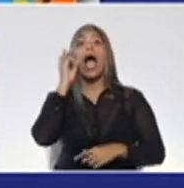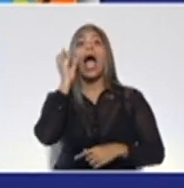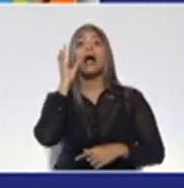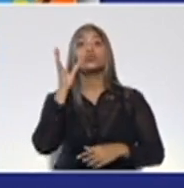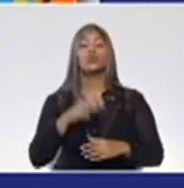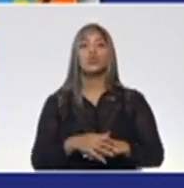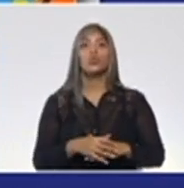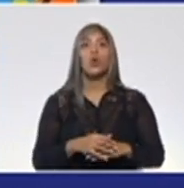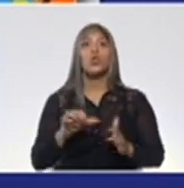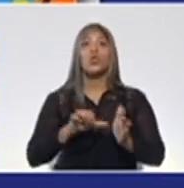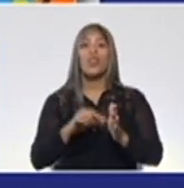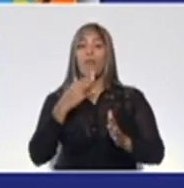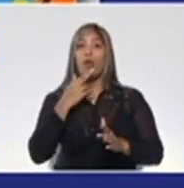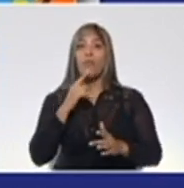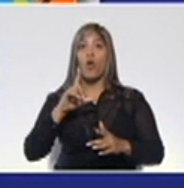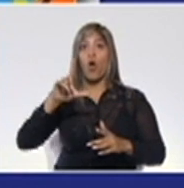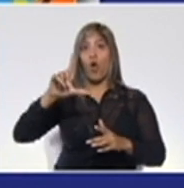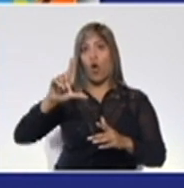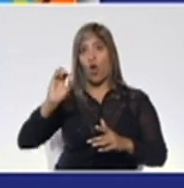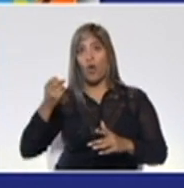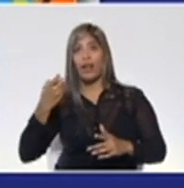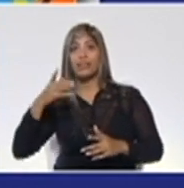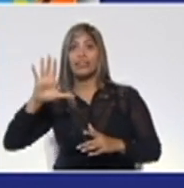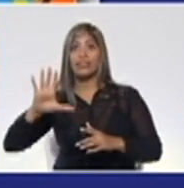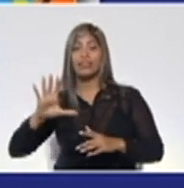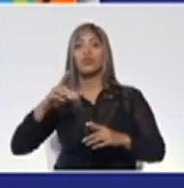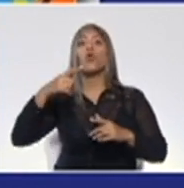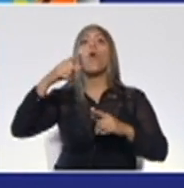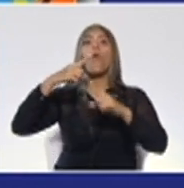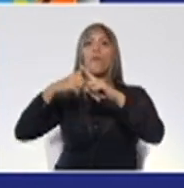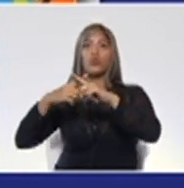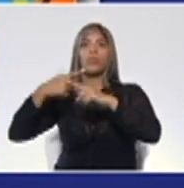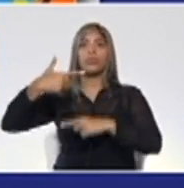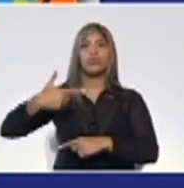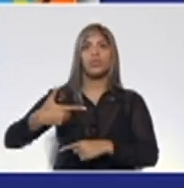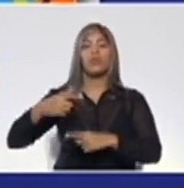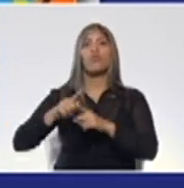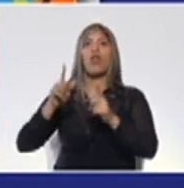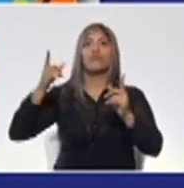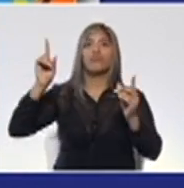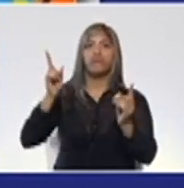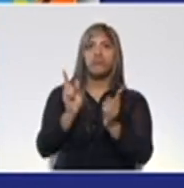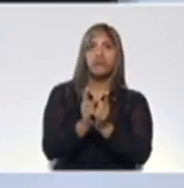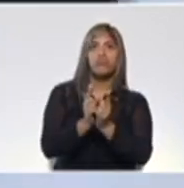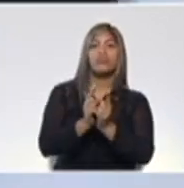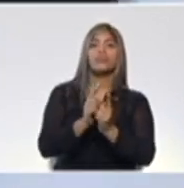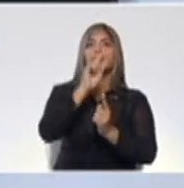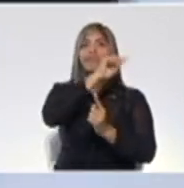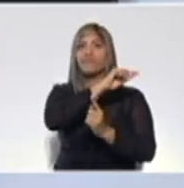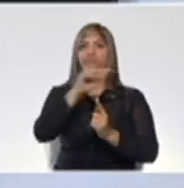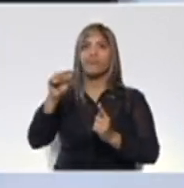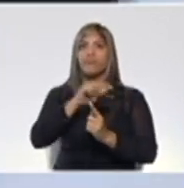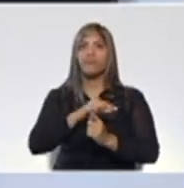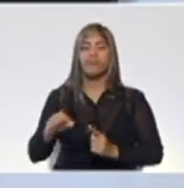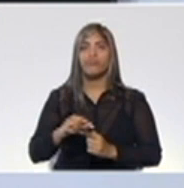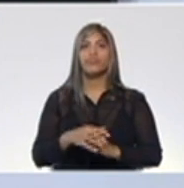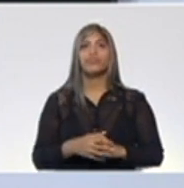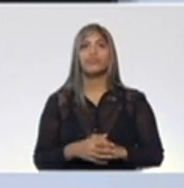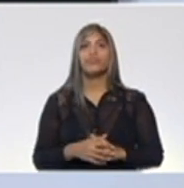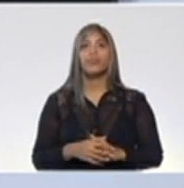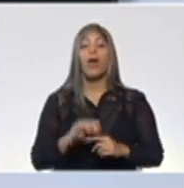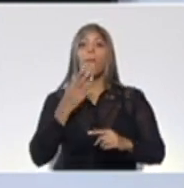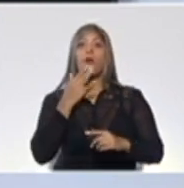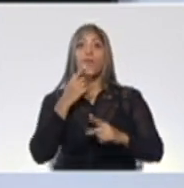en donde el logaritmo de 5 está multiplicando y dividiendo al mismo tiempo, por lo que se simplifica, es decir, se tacha, resultando que